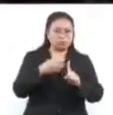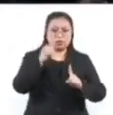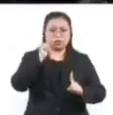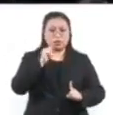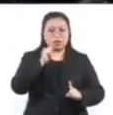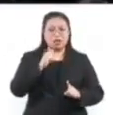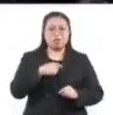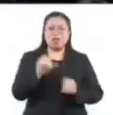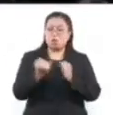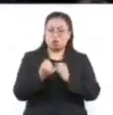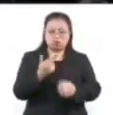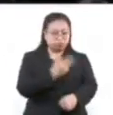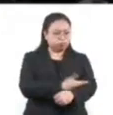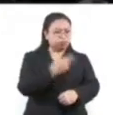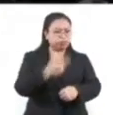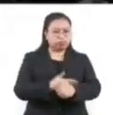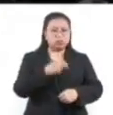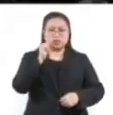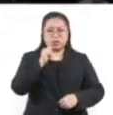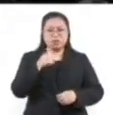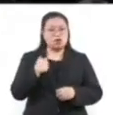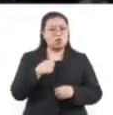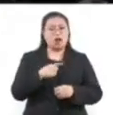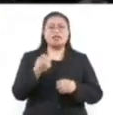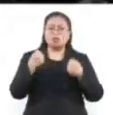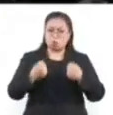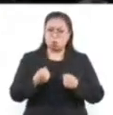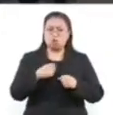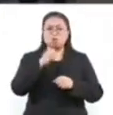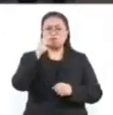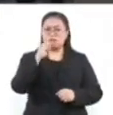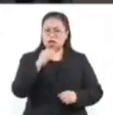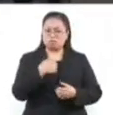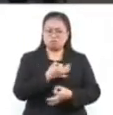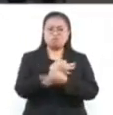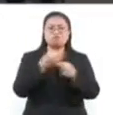todo transparente, pero muy firmes en su mensaje.